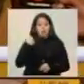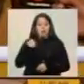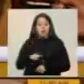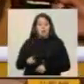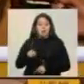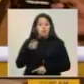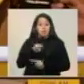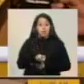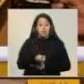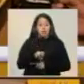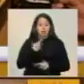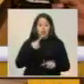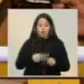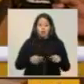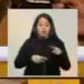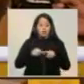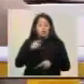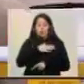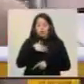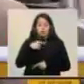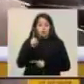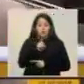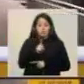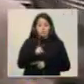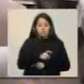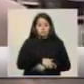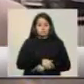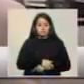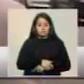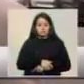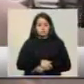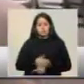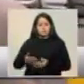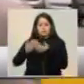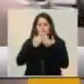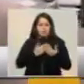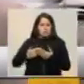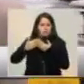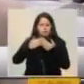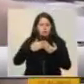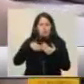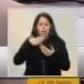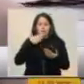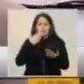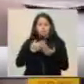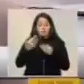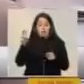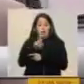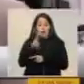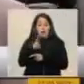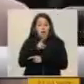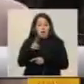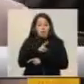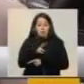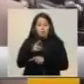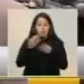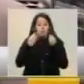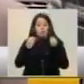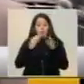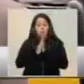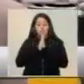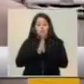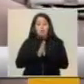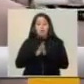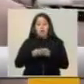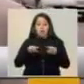un desenlace el cual nosotros no queremos. El movimiento estudiantil en la región solicita la rápida intermediación de una comisión